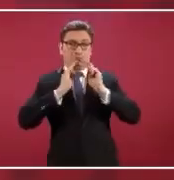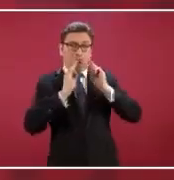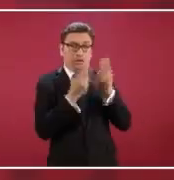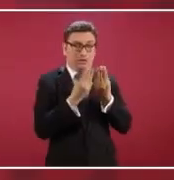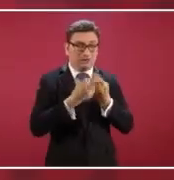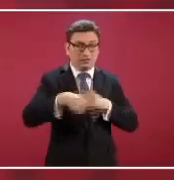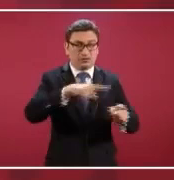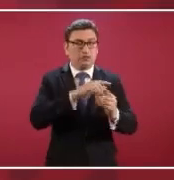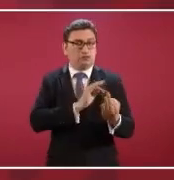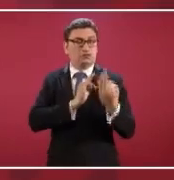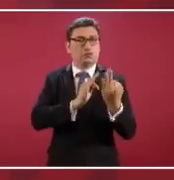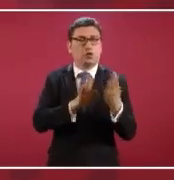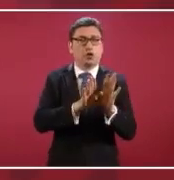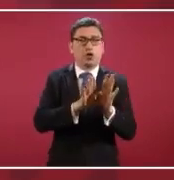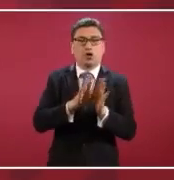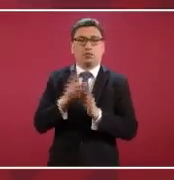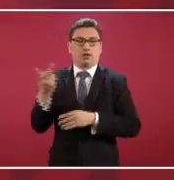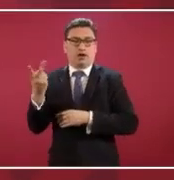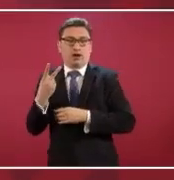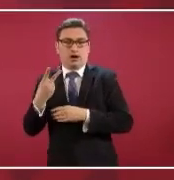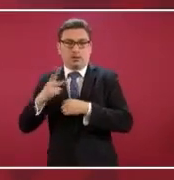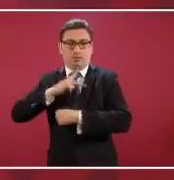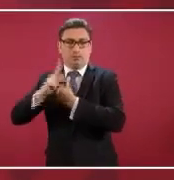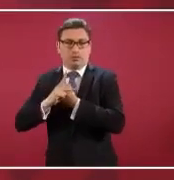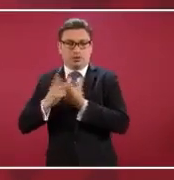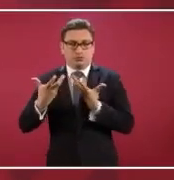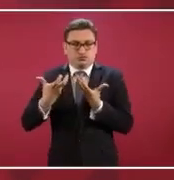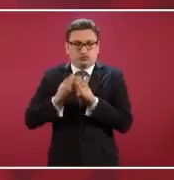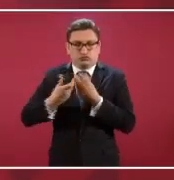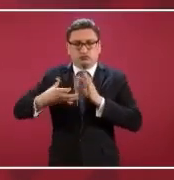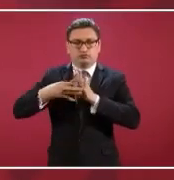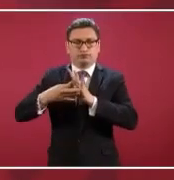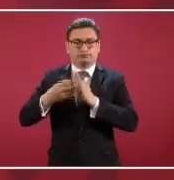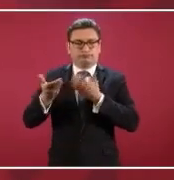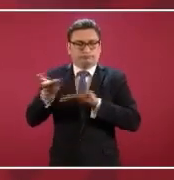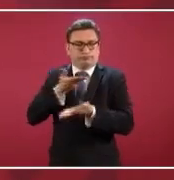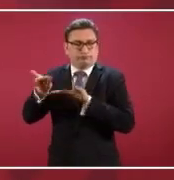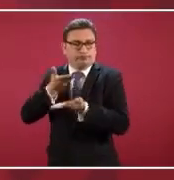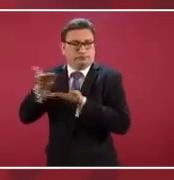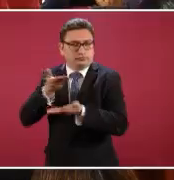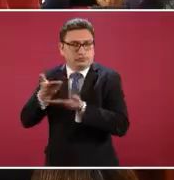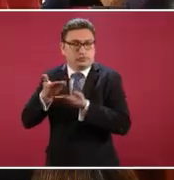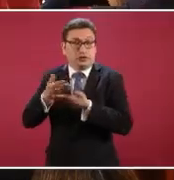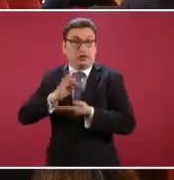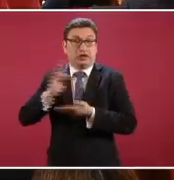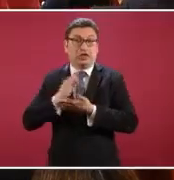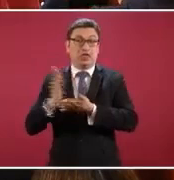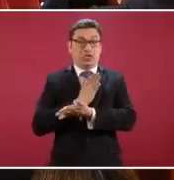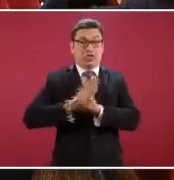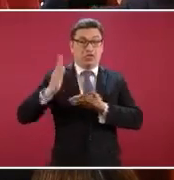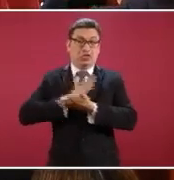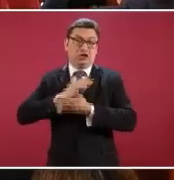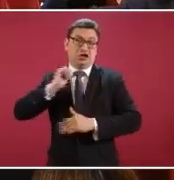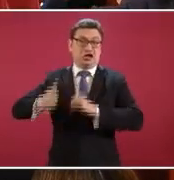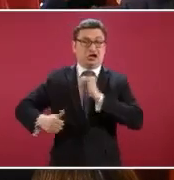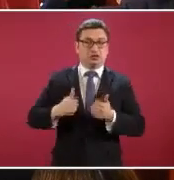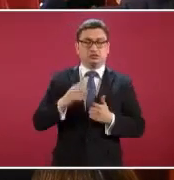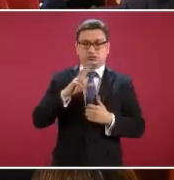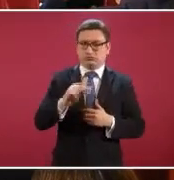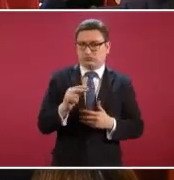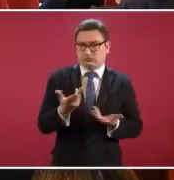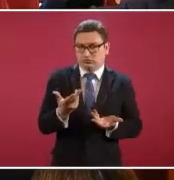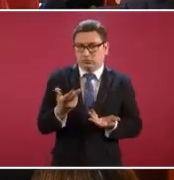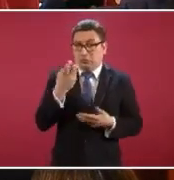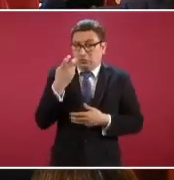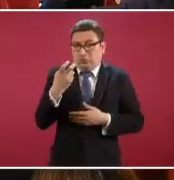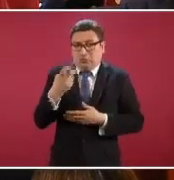mutua, no elementos de distancia y diferenciación o antagonismo entre los dos países, porque